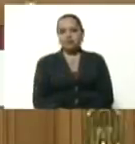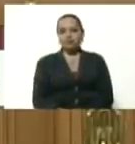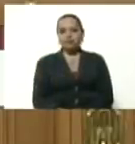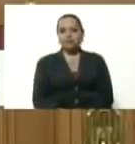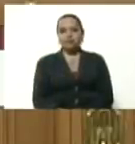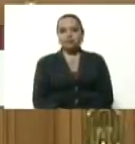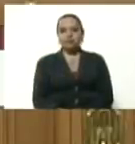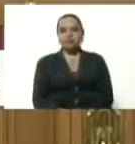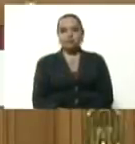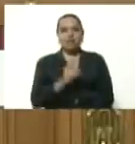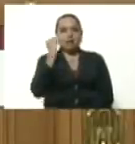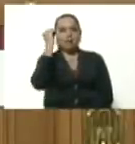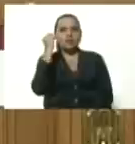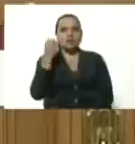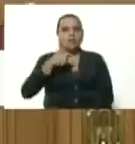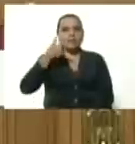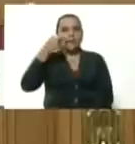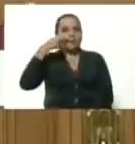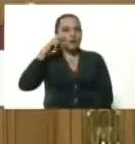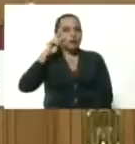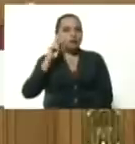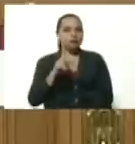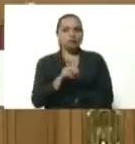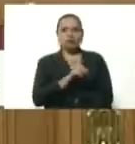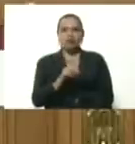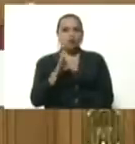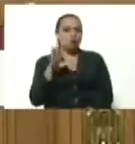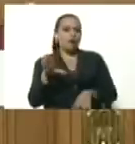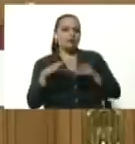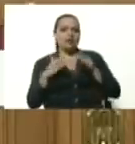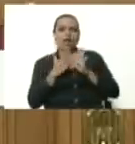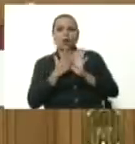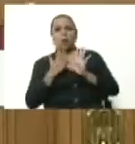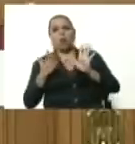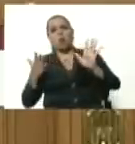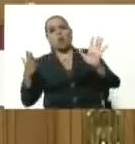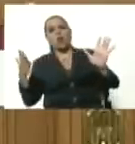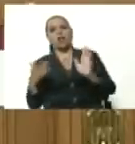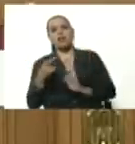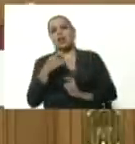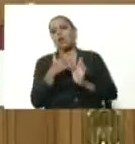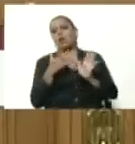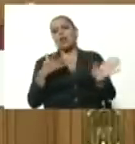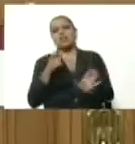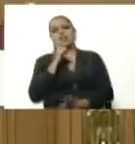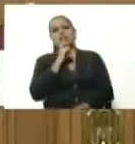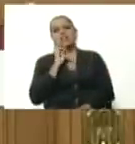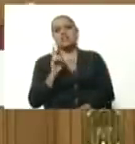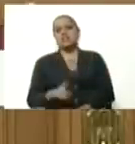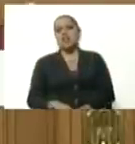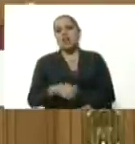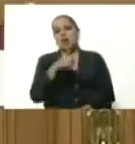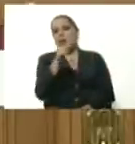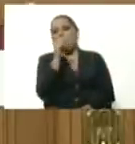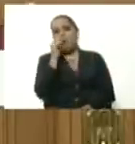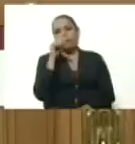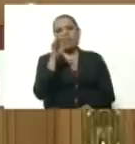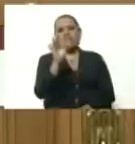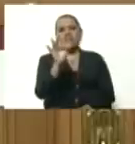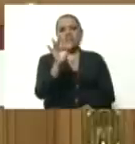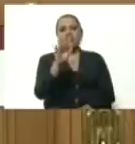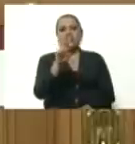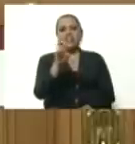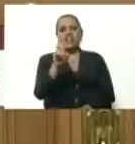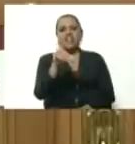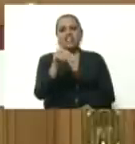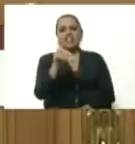de creer que son más vivos que los demás. No, no voy a hacer esta cola. Esta cola es muy dura. Freddy Bernal me cae mal. Justo